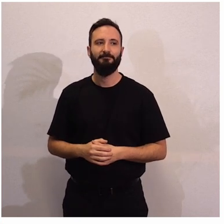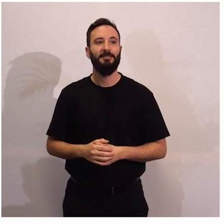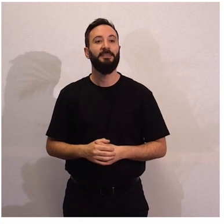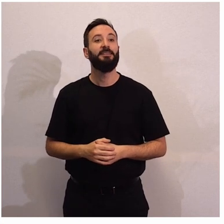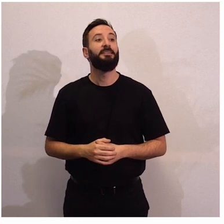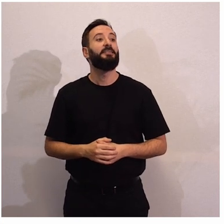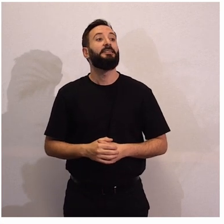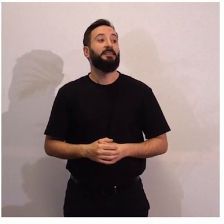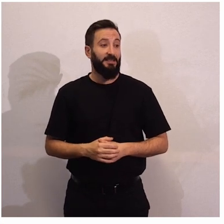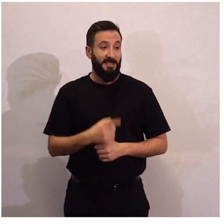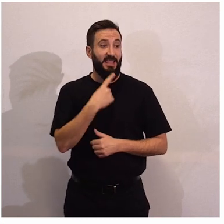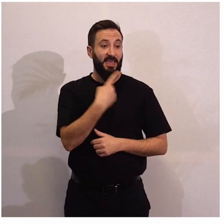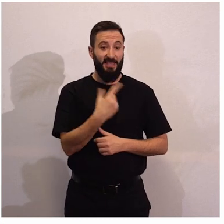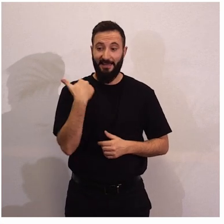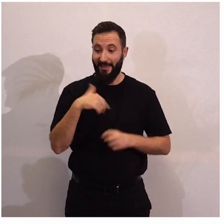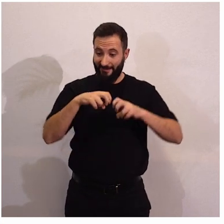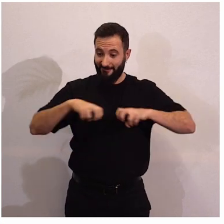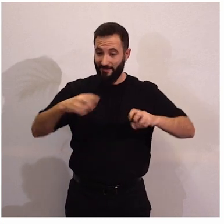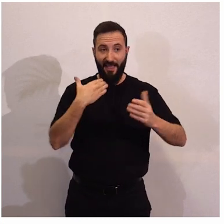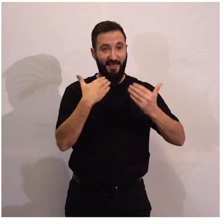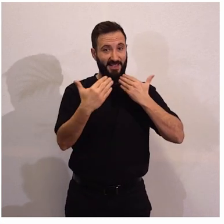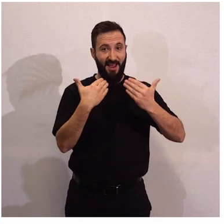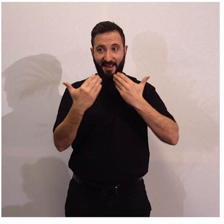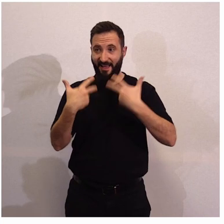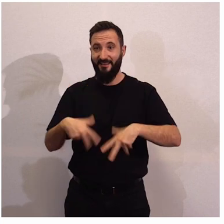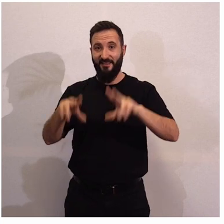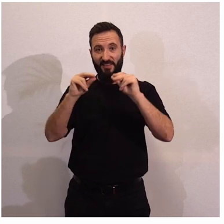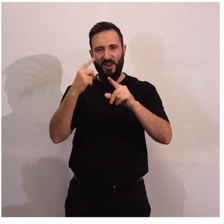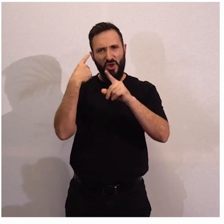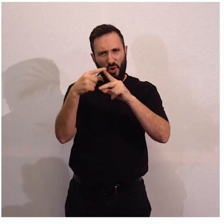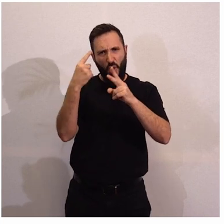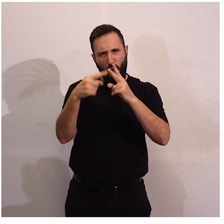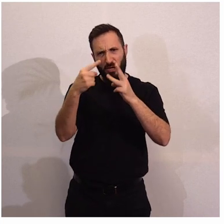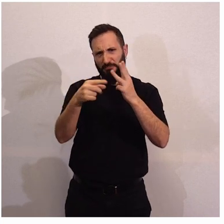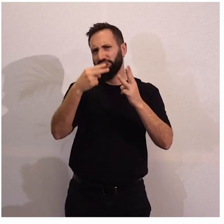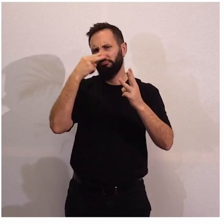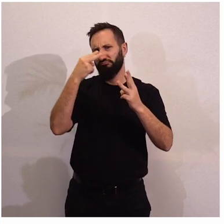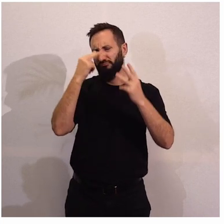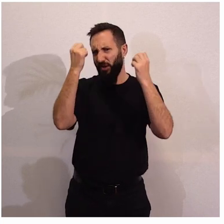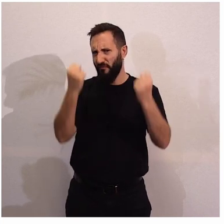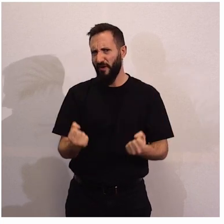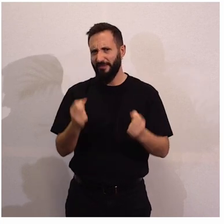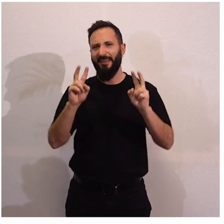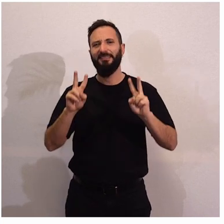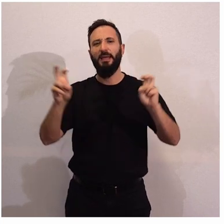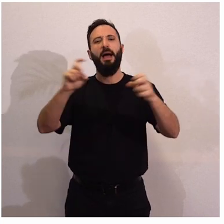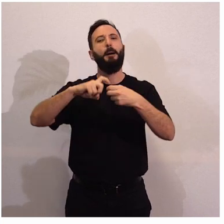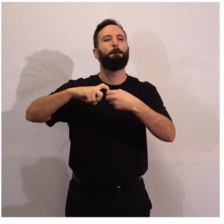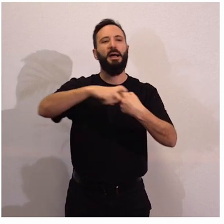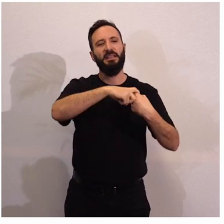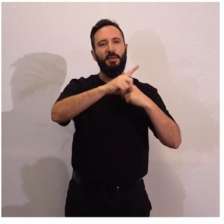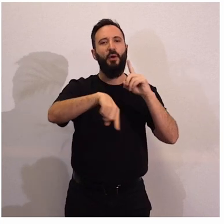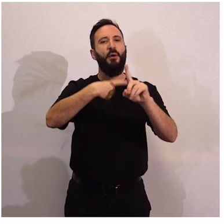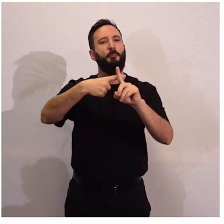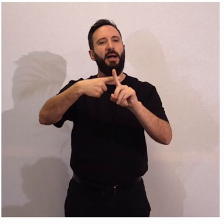Tengo que decir que después de esta charla con vosotras, creo que han salido cosas muy interesantes respecto a la participación y